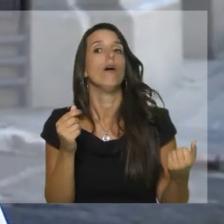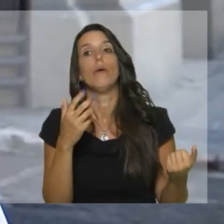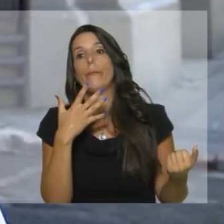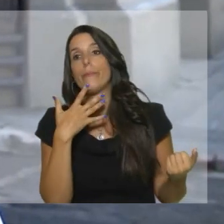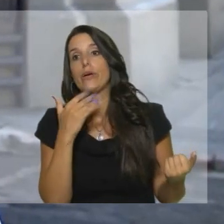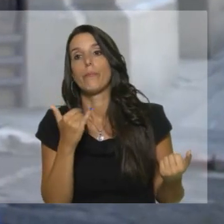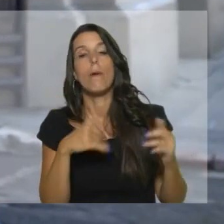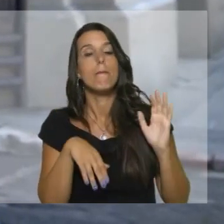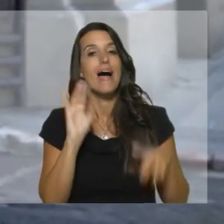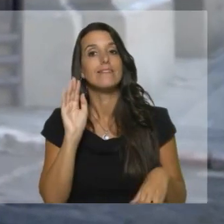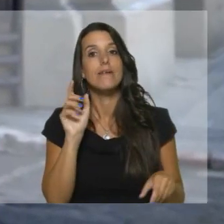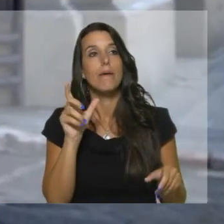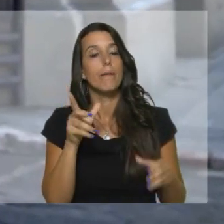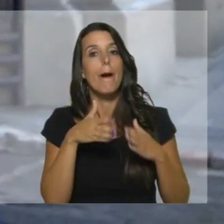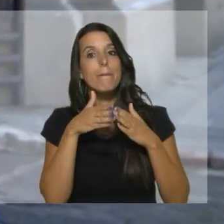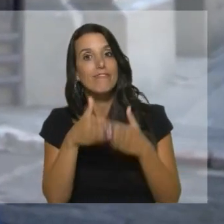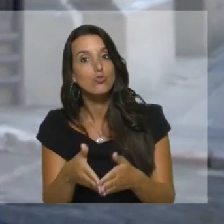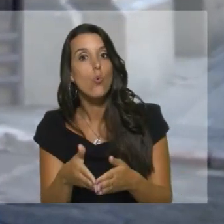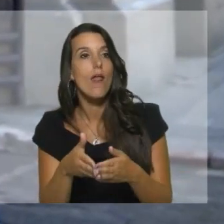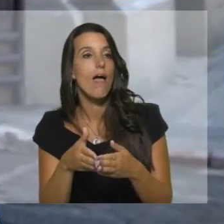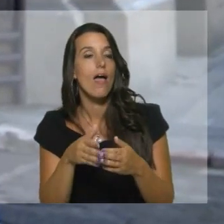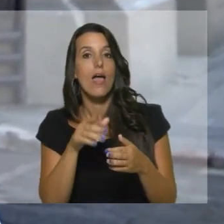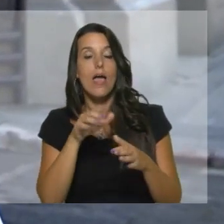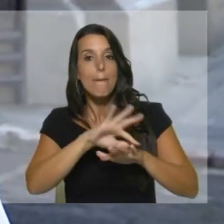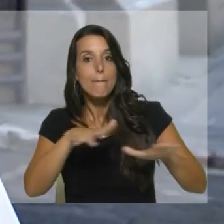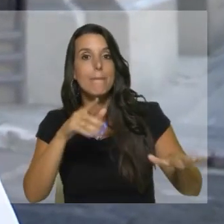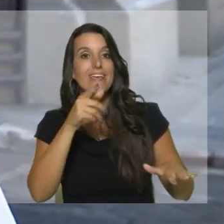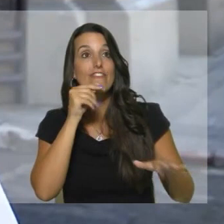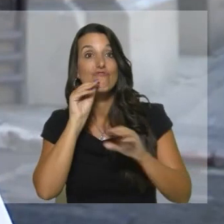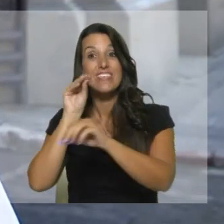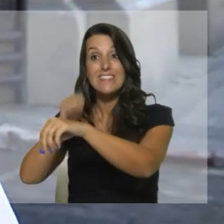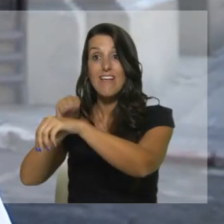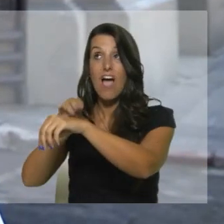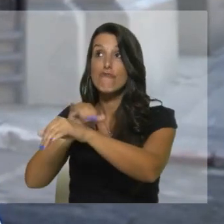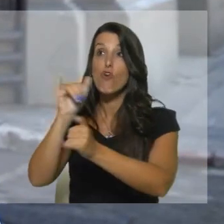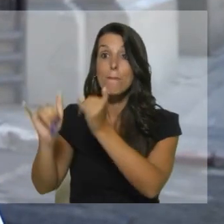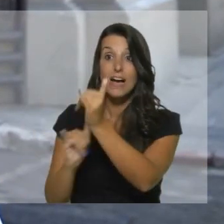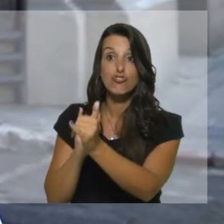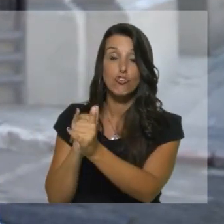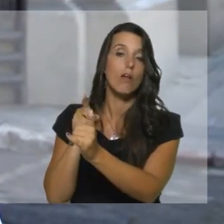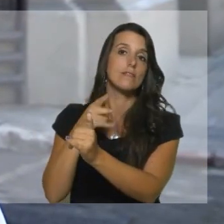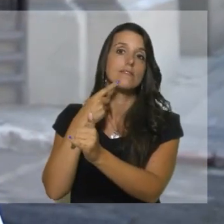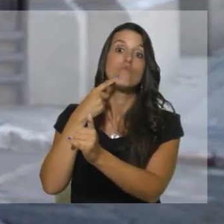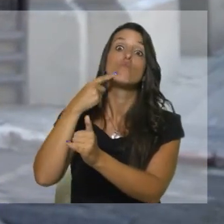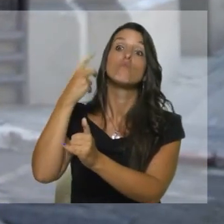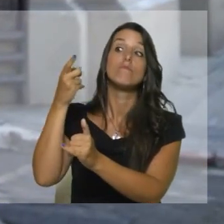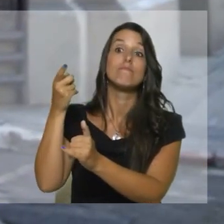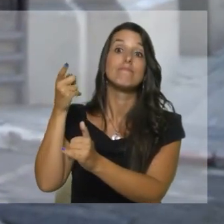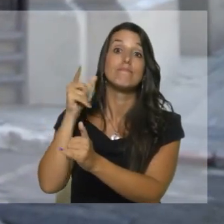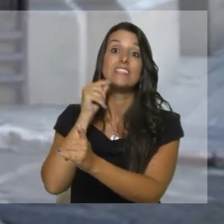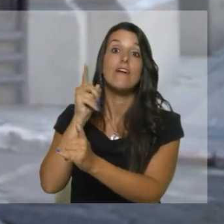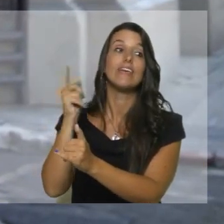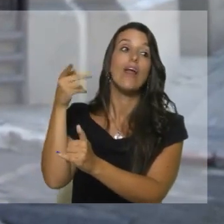que generalmente cuando la prefectura le lleva la información, ya estamos hablando de ir a buscar a alguien,